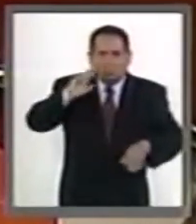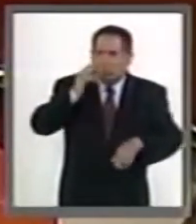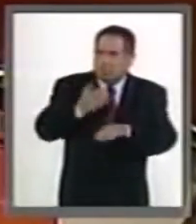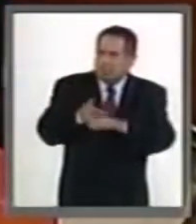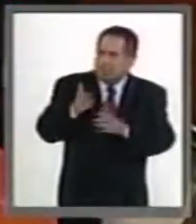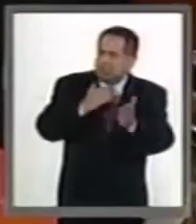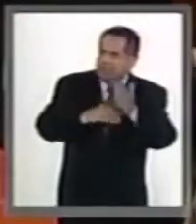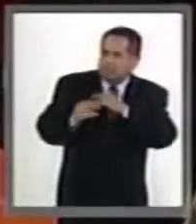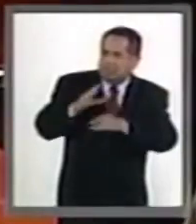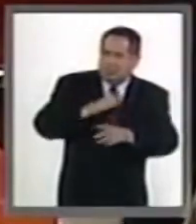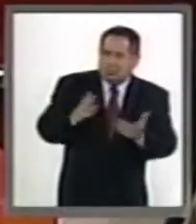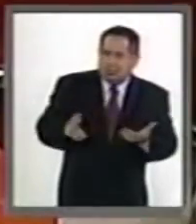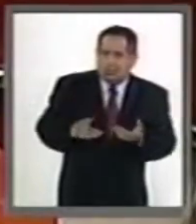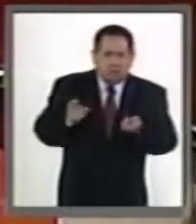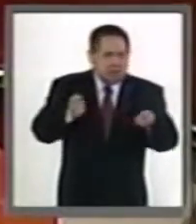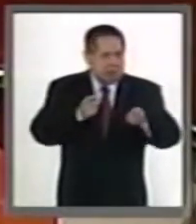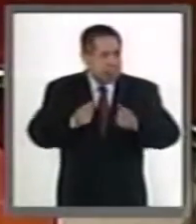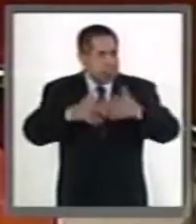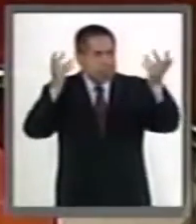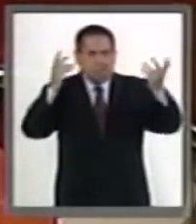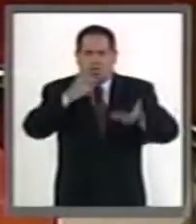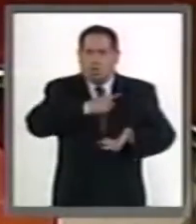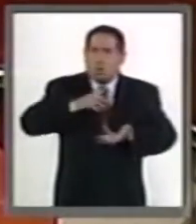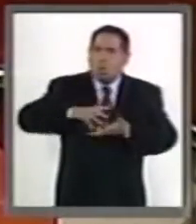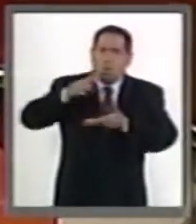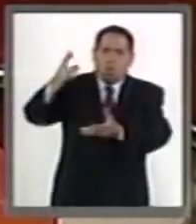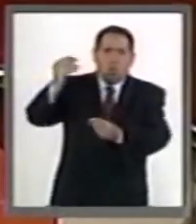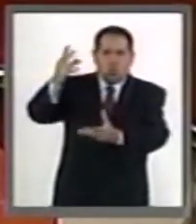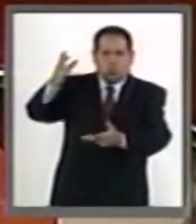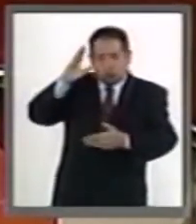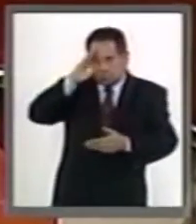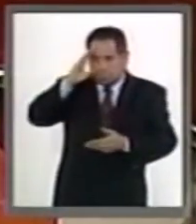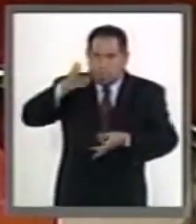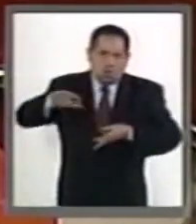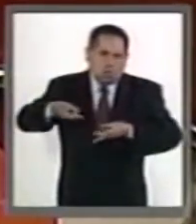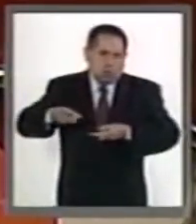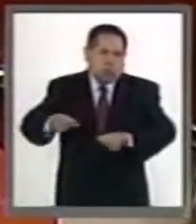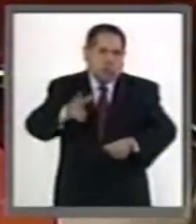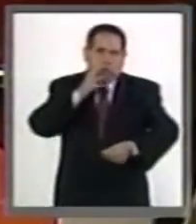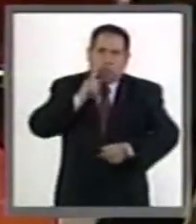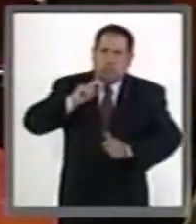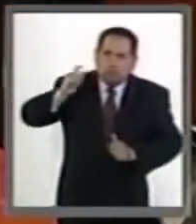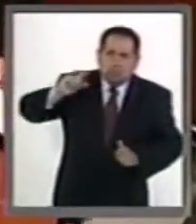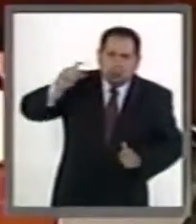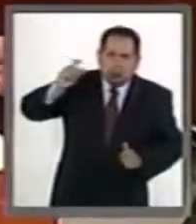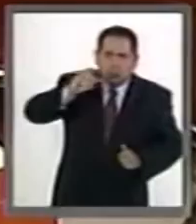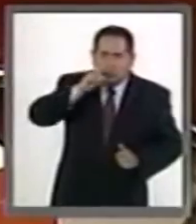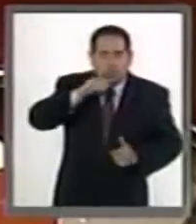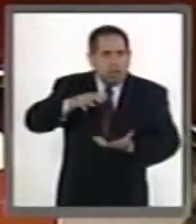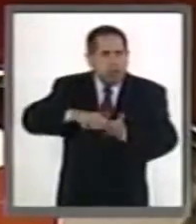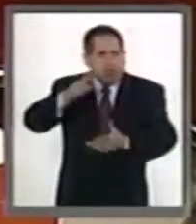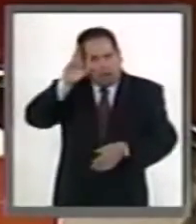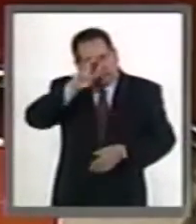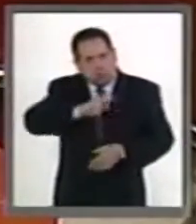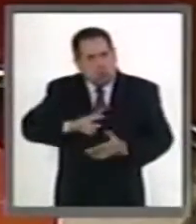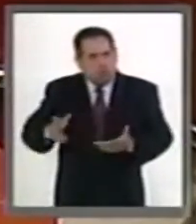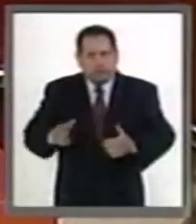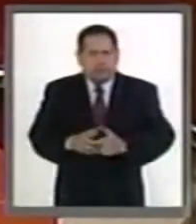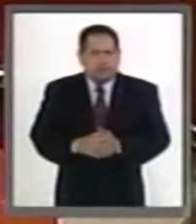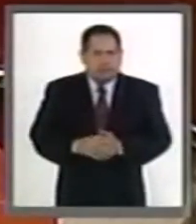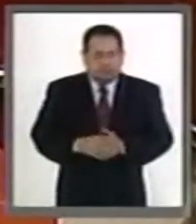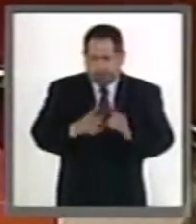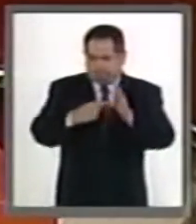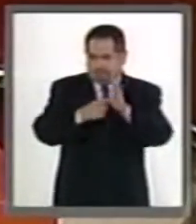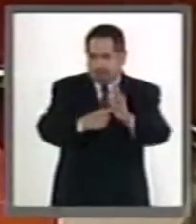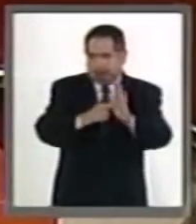crecimiento, el descontrol y endeudamiento, y con ello generando un gasto insostenible y una deuda cada vez más grande. Ejemplo de